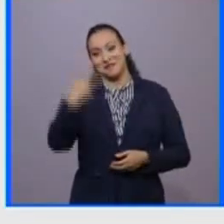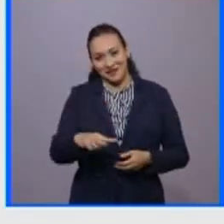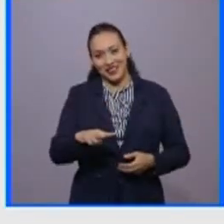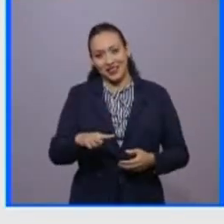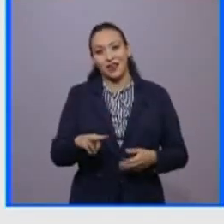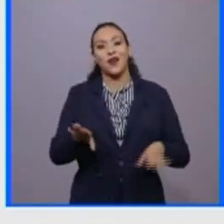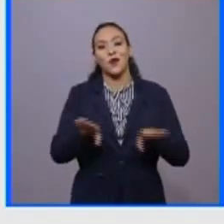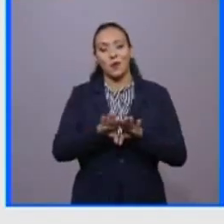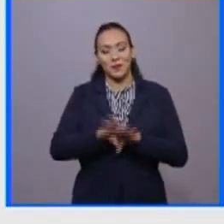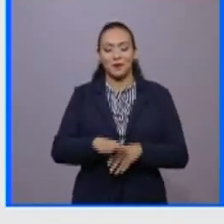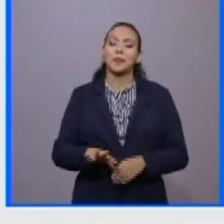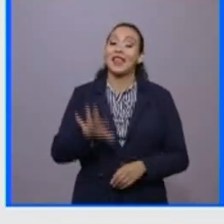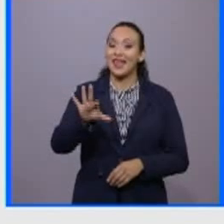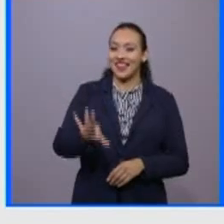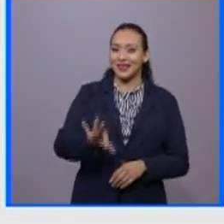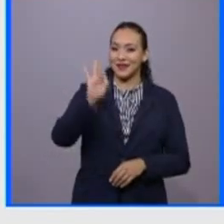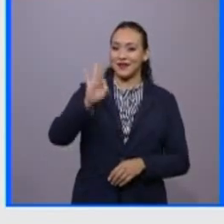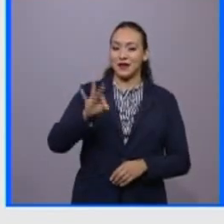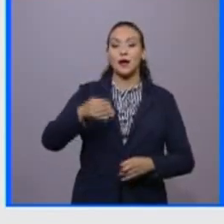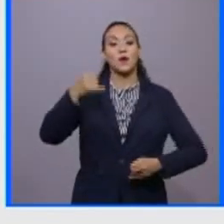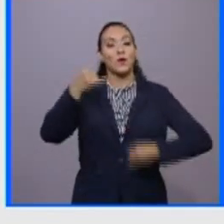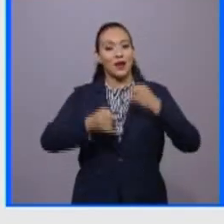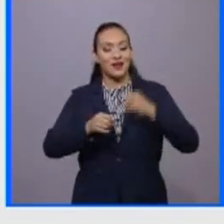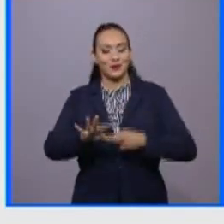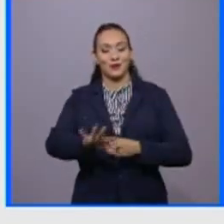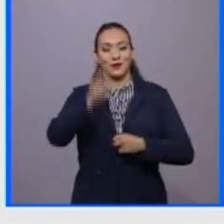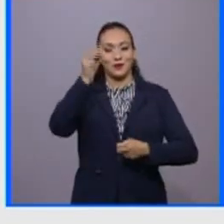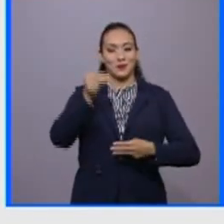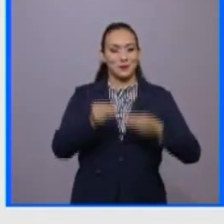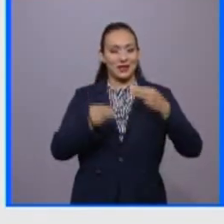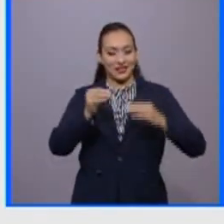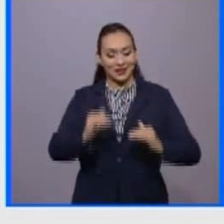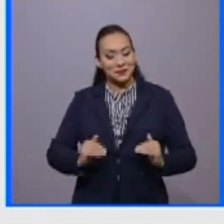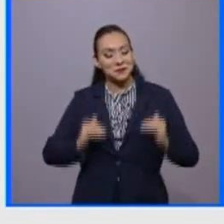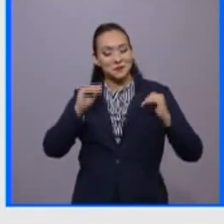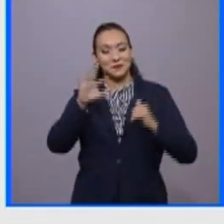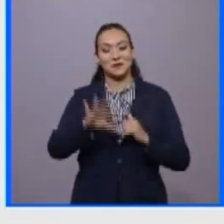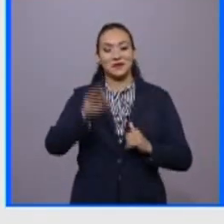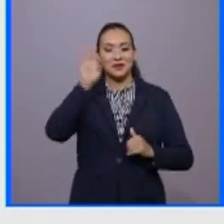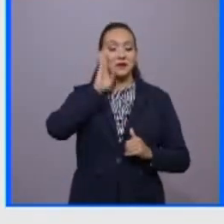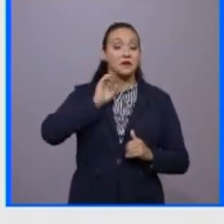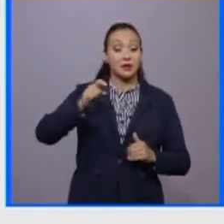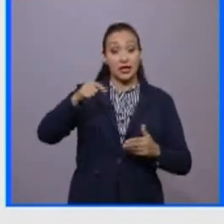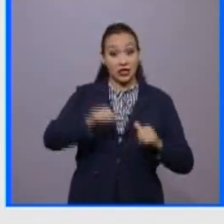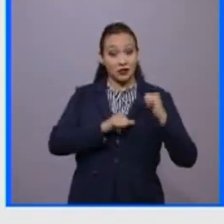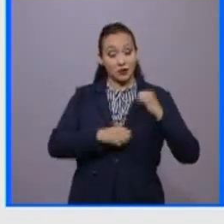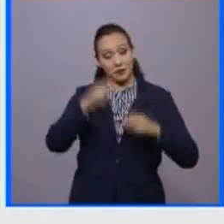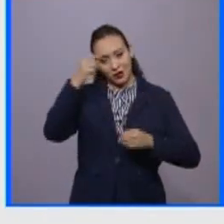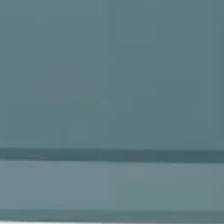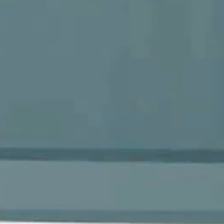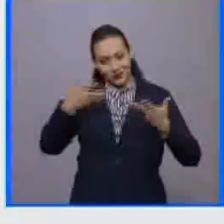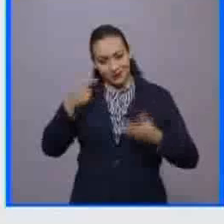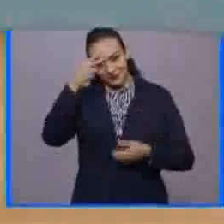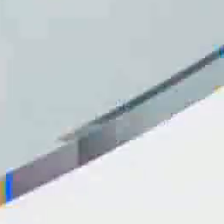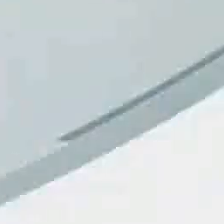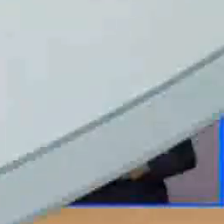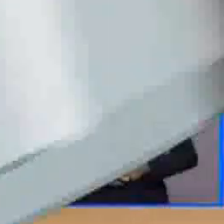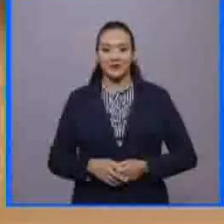vez, elegir a las personas que estarán encargadas de impartir justicia en nuestro país.